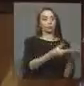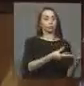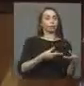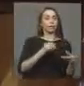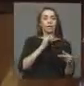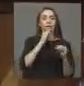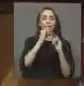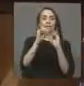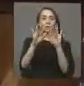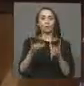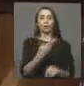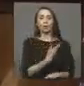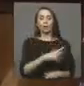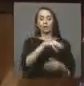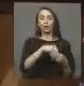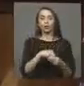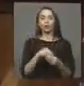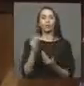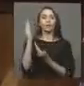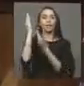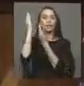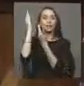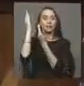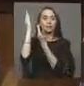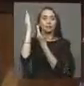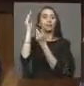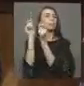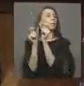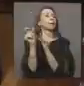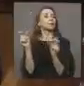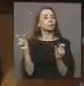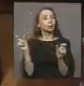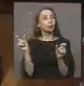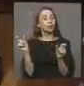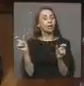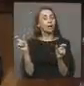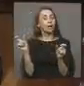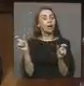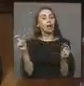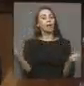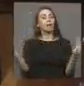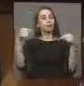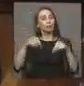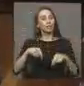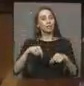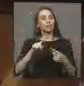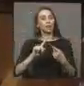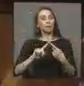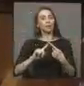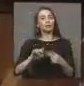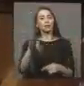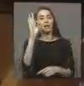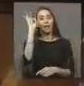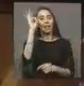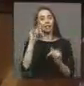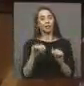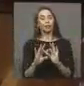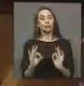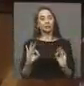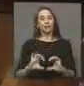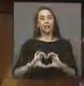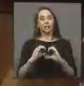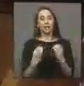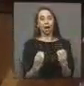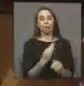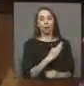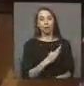de Gobierno Interior, saludar con especial atención a quienes justamente han venido a participar de esta sesión especial a la Cámara de